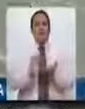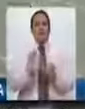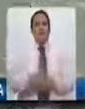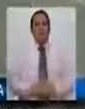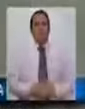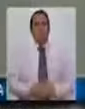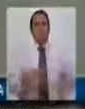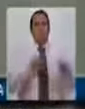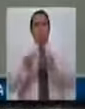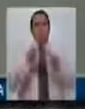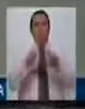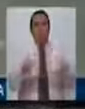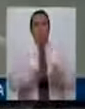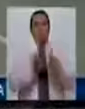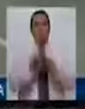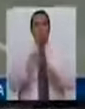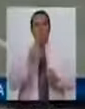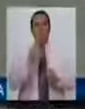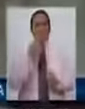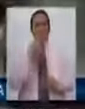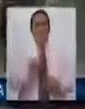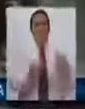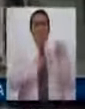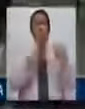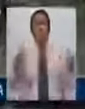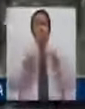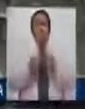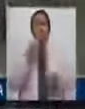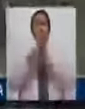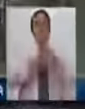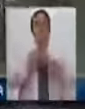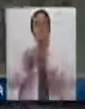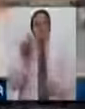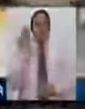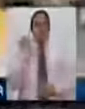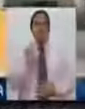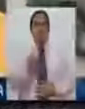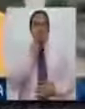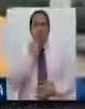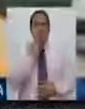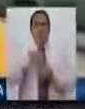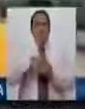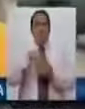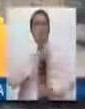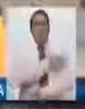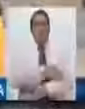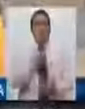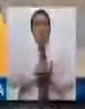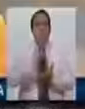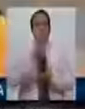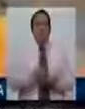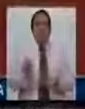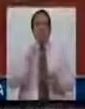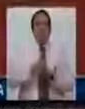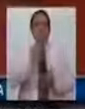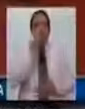Metropolitana. Agregó que en este caso están involucrados los regidores del Consejo Metropolitano de entonces, que votaron a favor del pago adicional